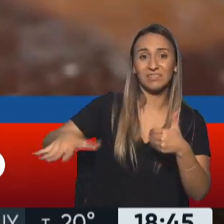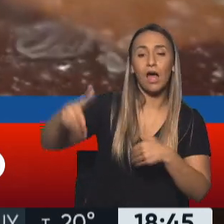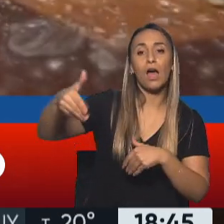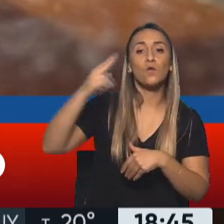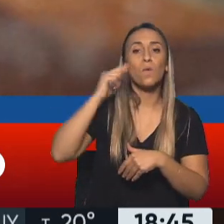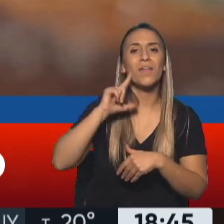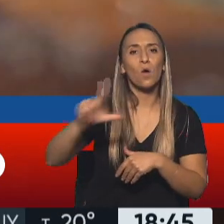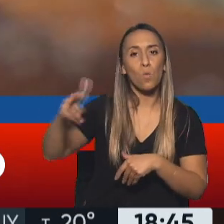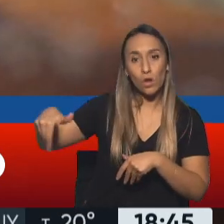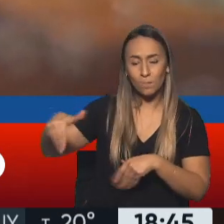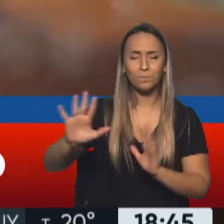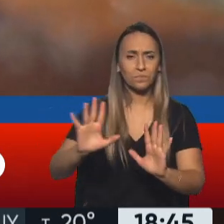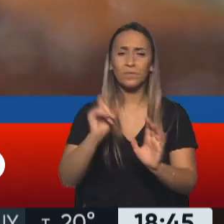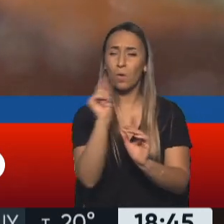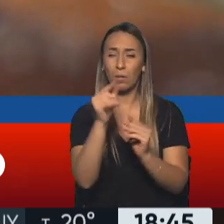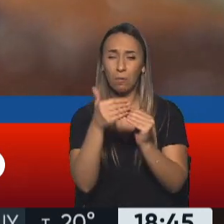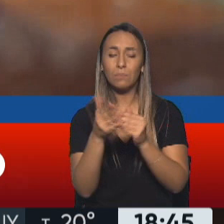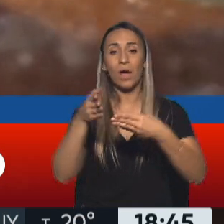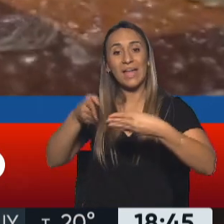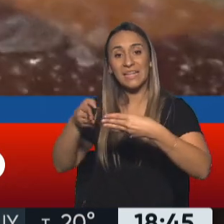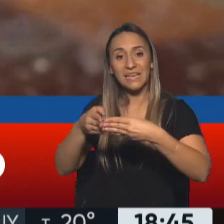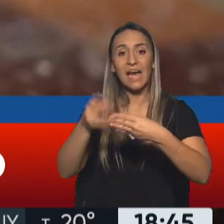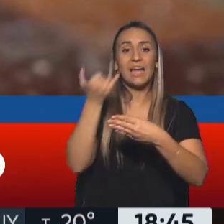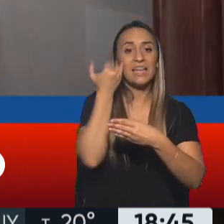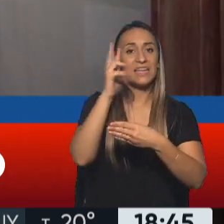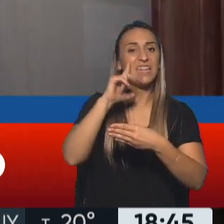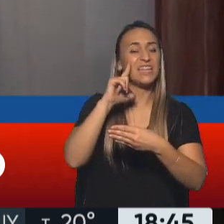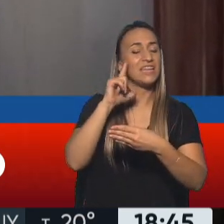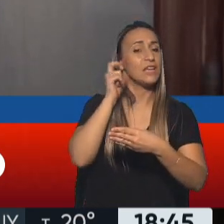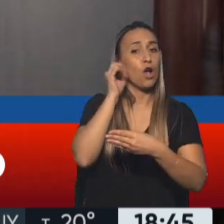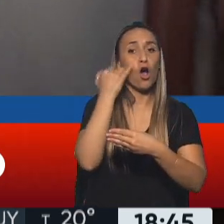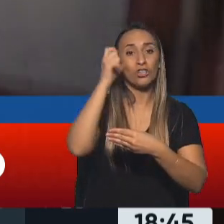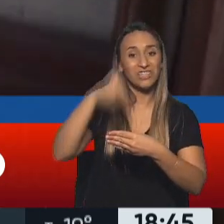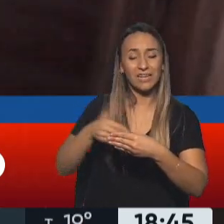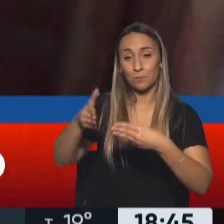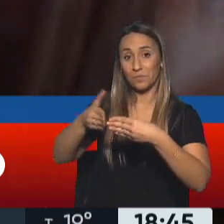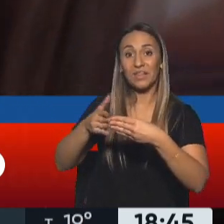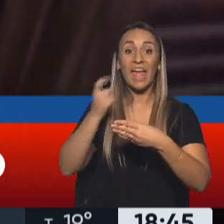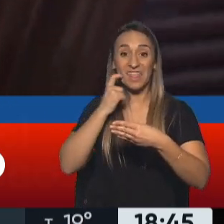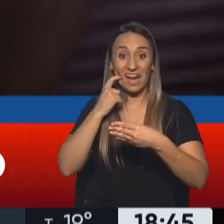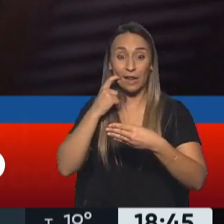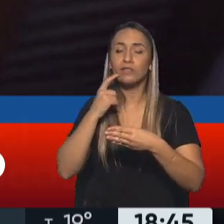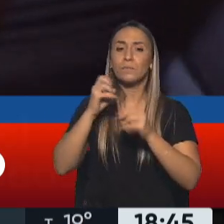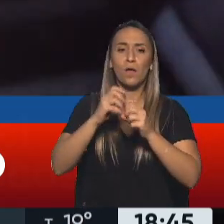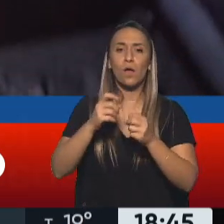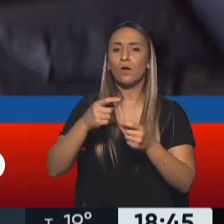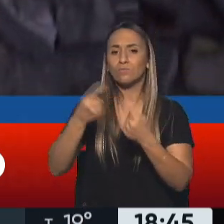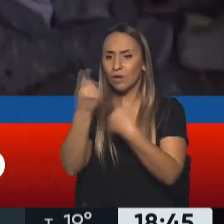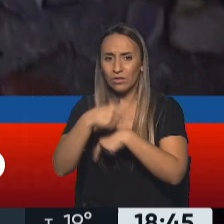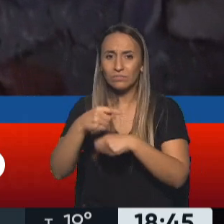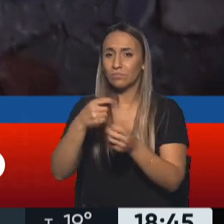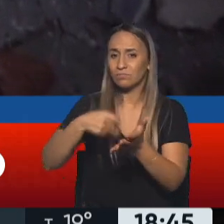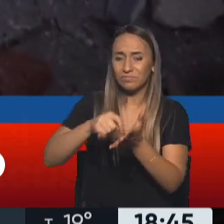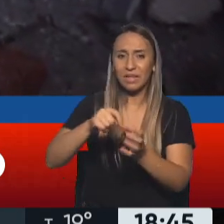minutos después de que en la esquina de Hipólito Yrigoyen y Entre Ríos comenzara una quema de las iniciales del Fondo